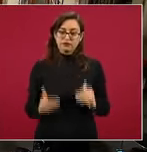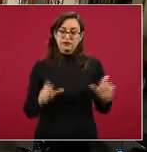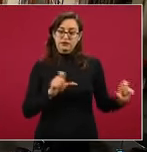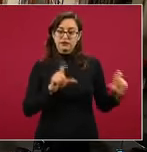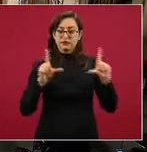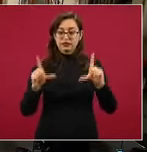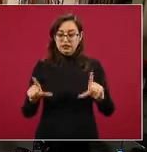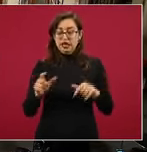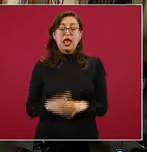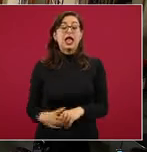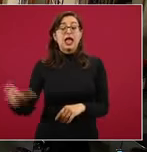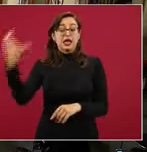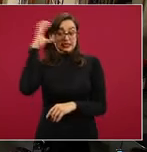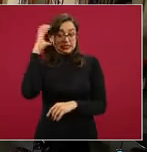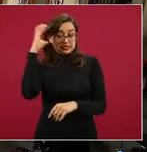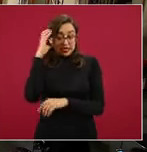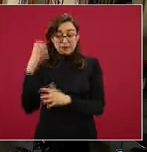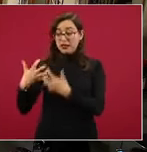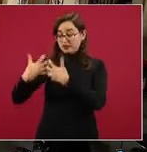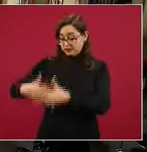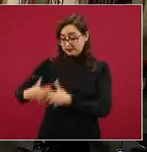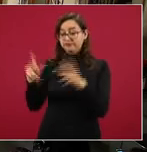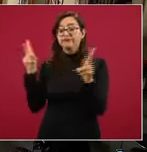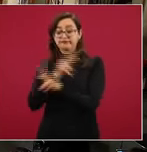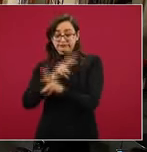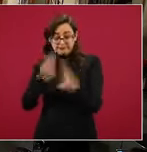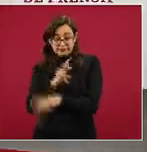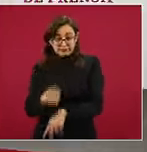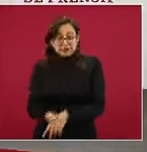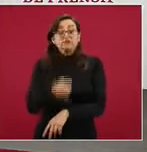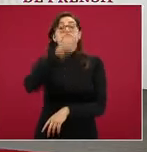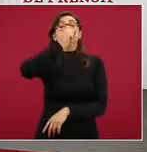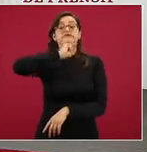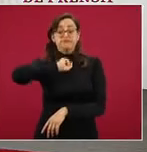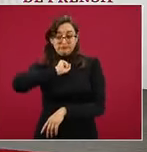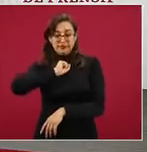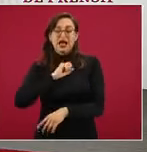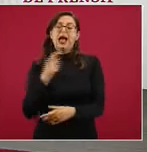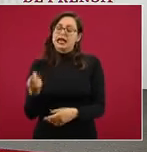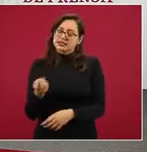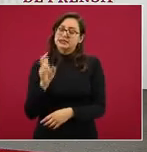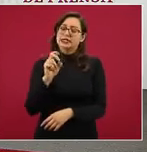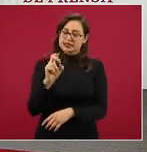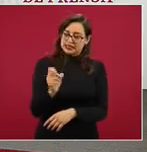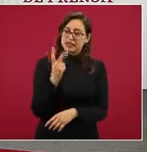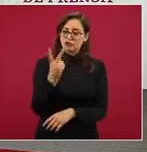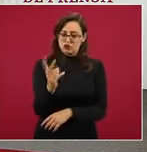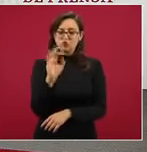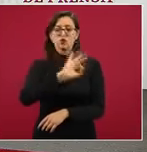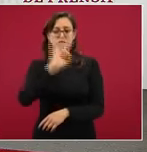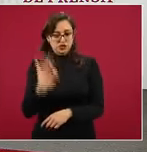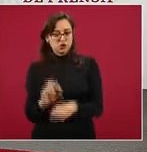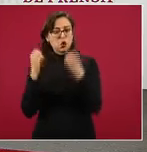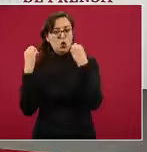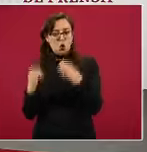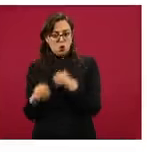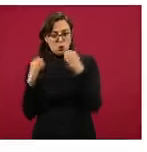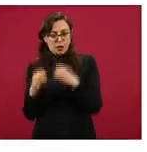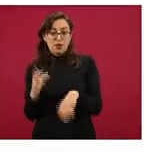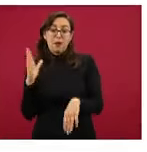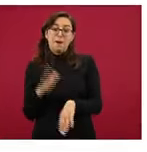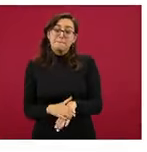Sobre las camas con ventilador, tenemos una ocupación del 32% a nivel nacional y está